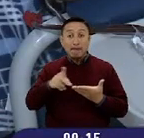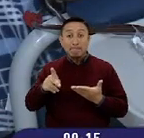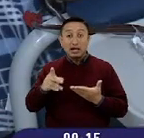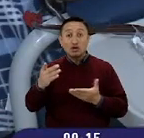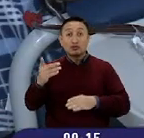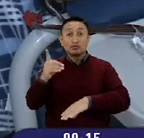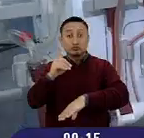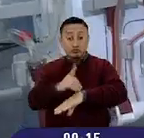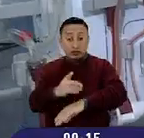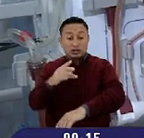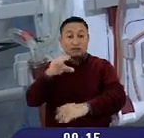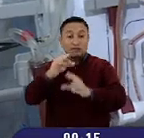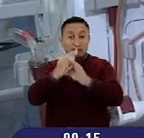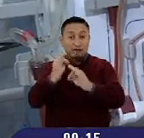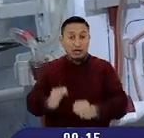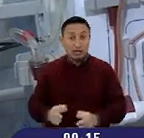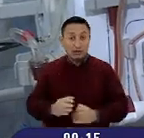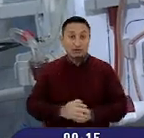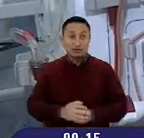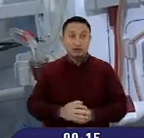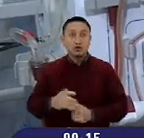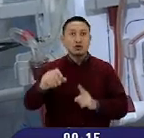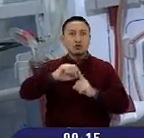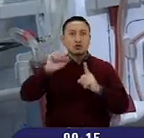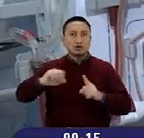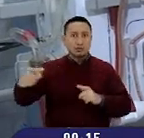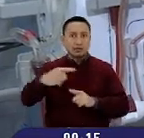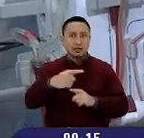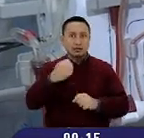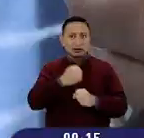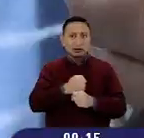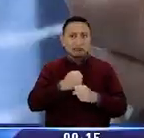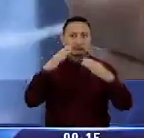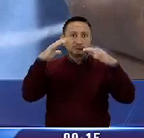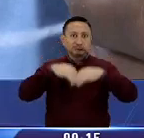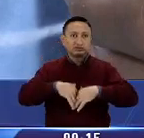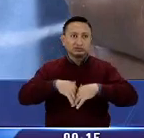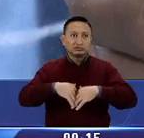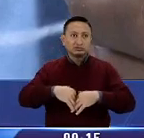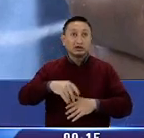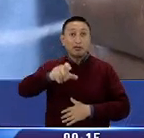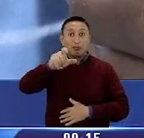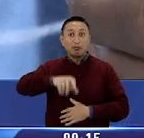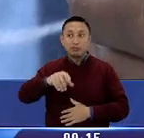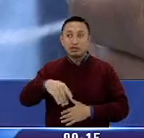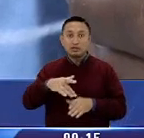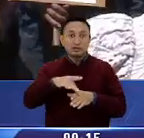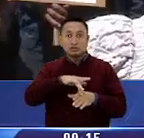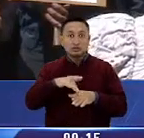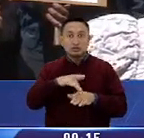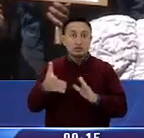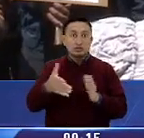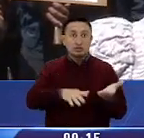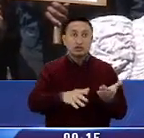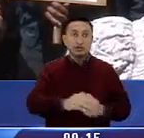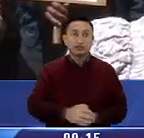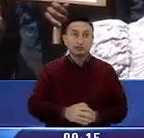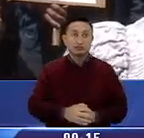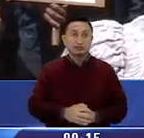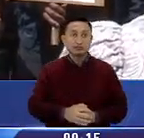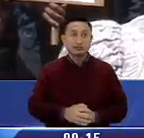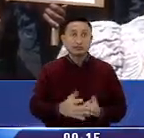proveedores, funcionarios, el sistema de estos centros de diálisis está en la quiebra y los pacientes al borde de la muerte. Esto ya no